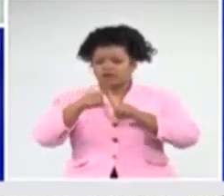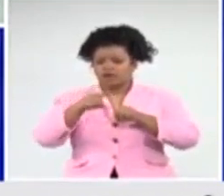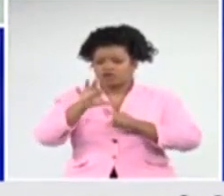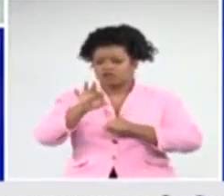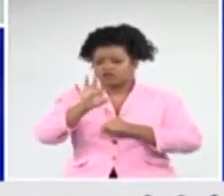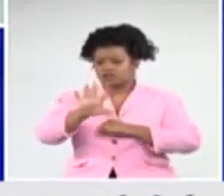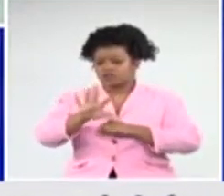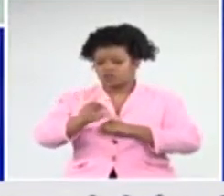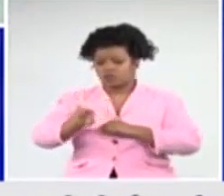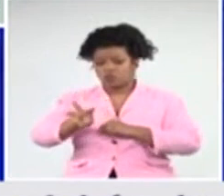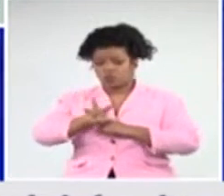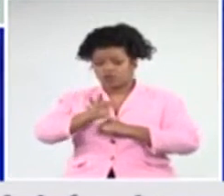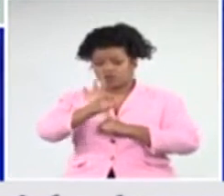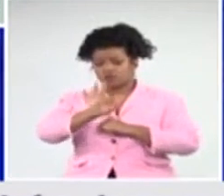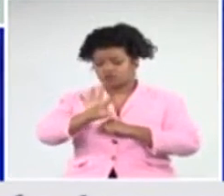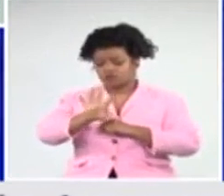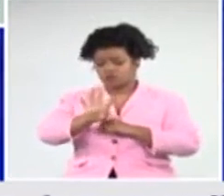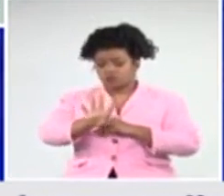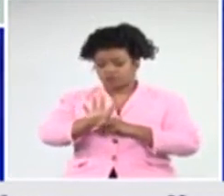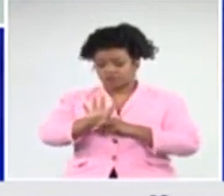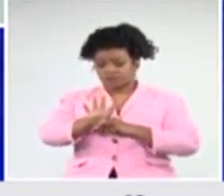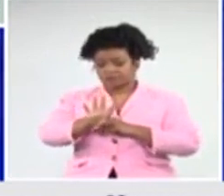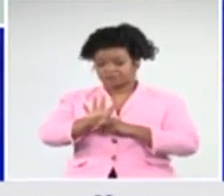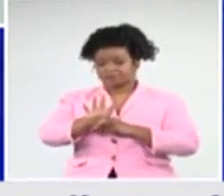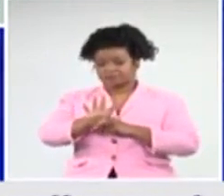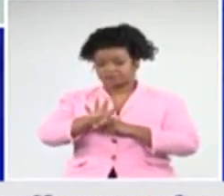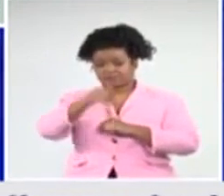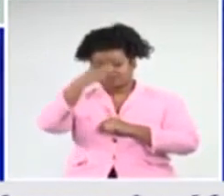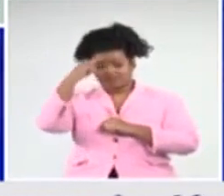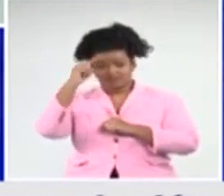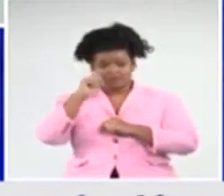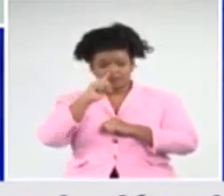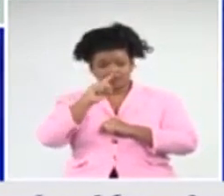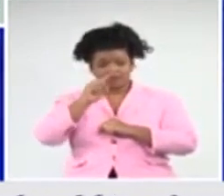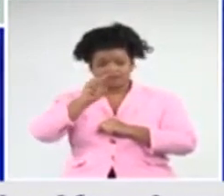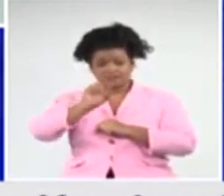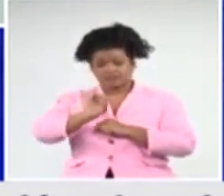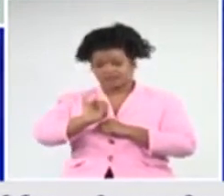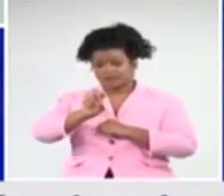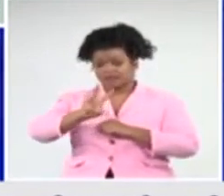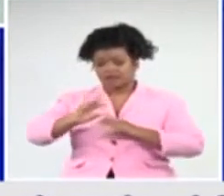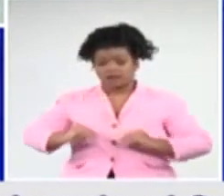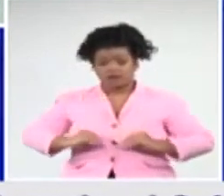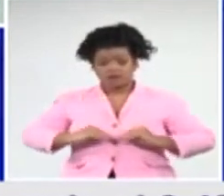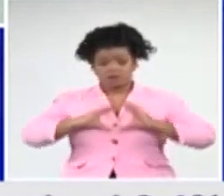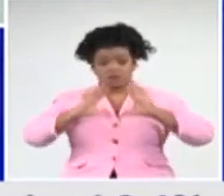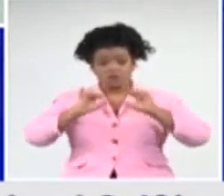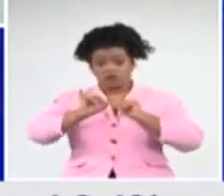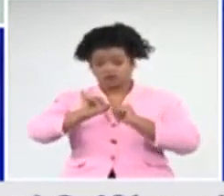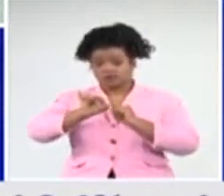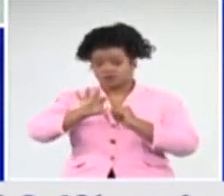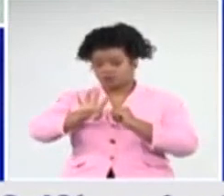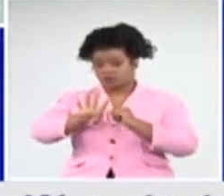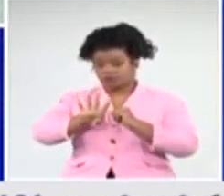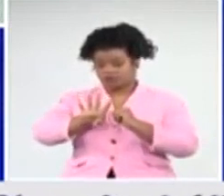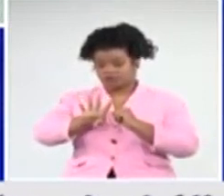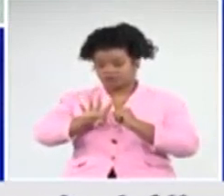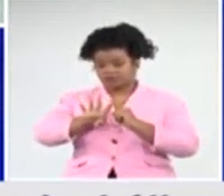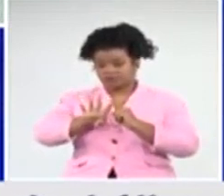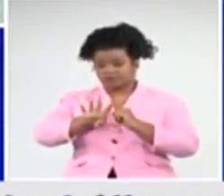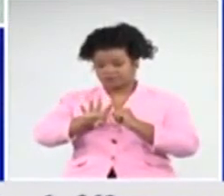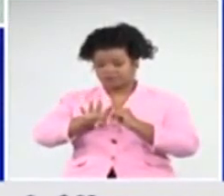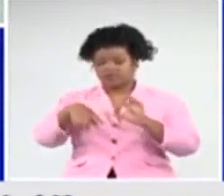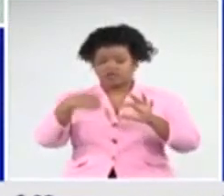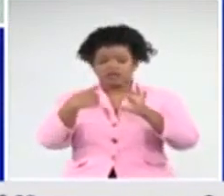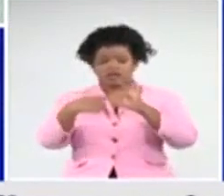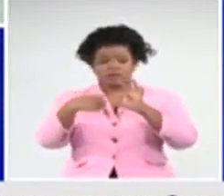con 84, San Nicolás 73, Madruga 64, Quibicán